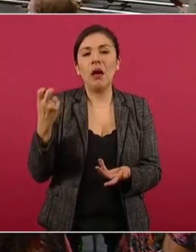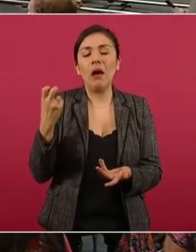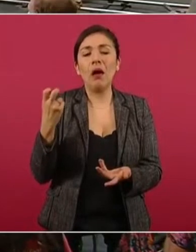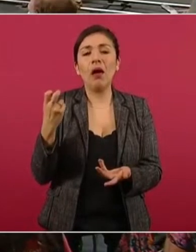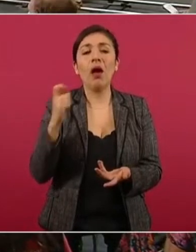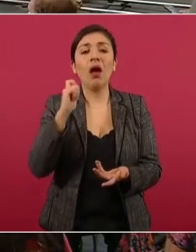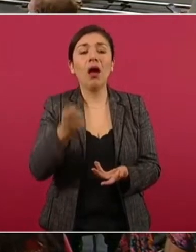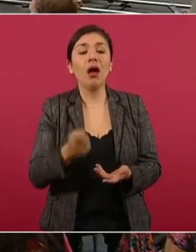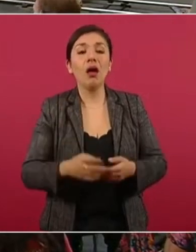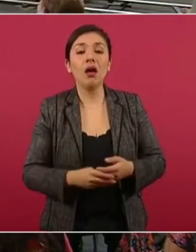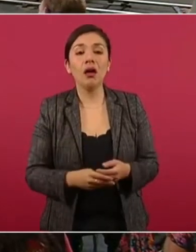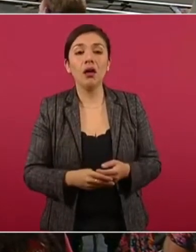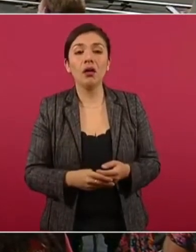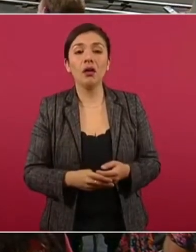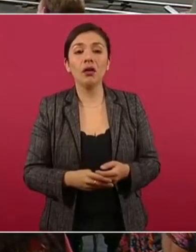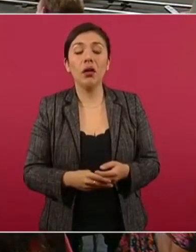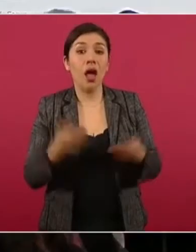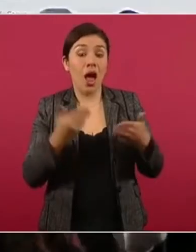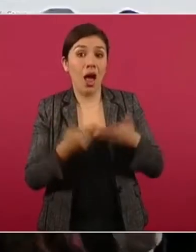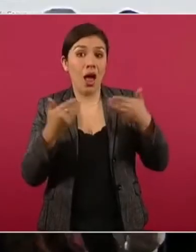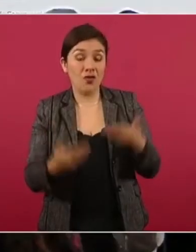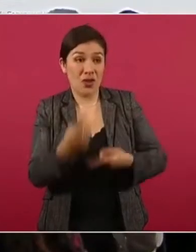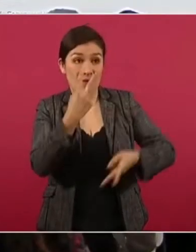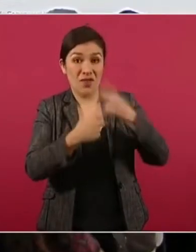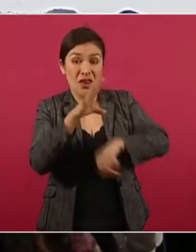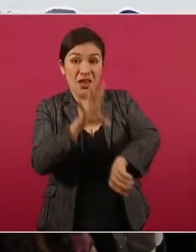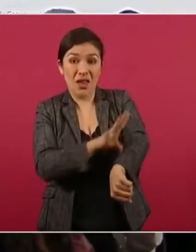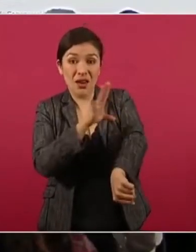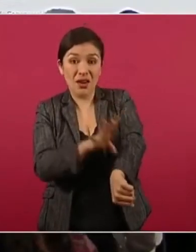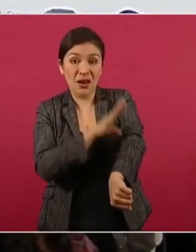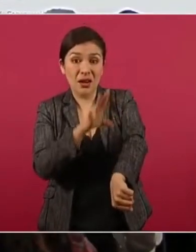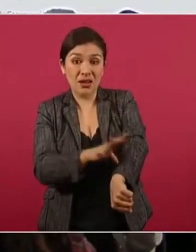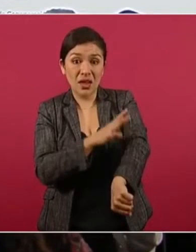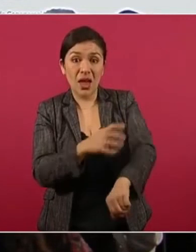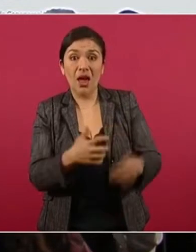de que estamos generando energía